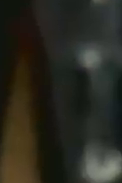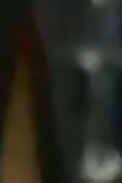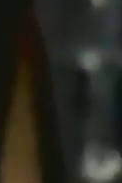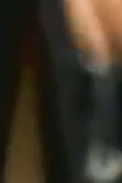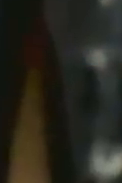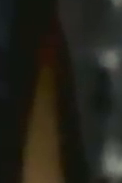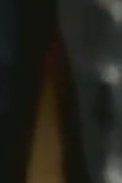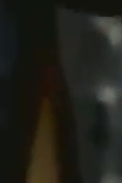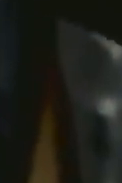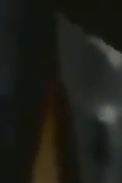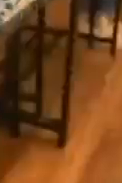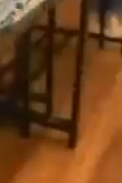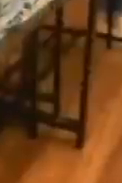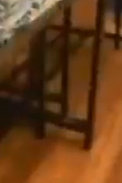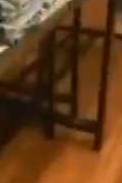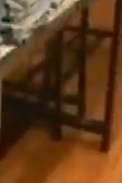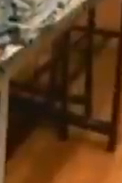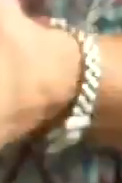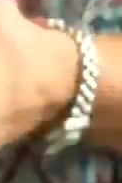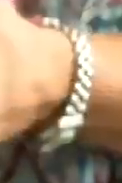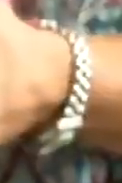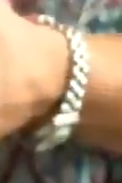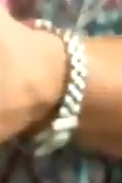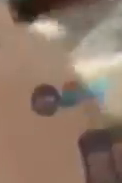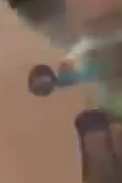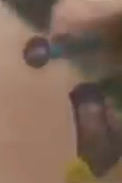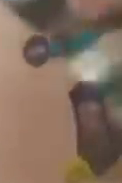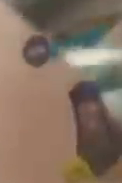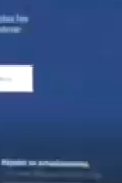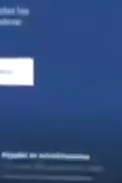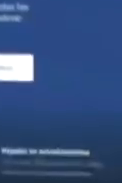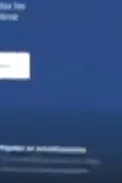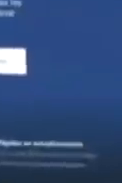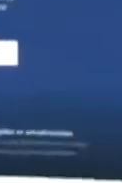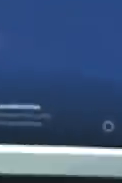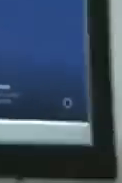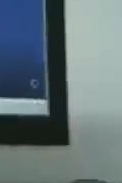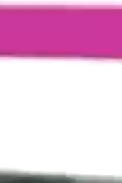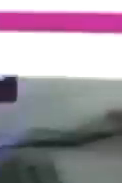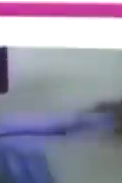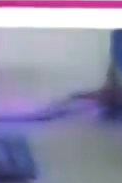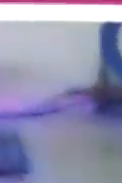Ahora nos convertiremos en una gran vitrina para el comercio electrónico.